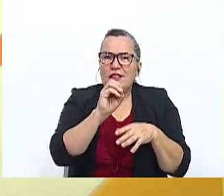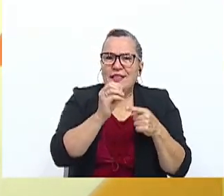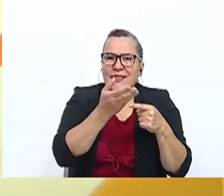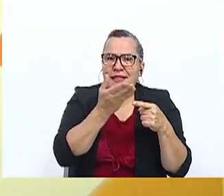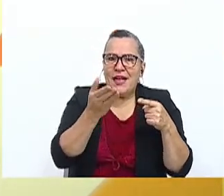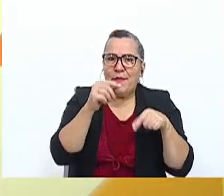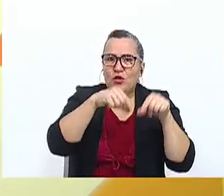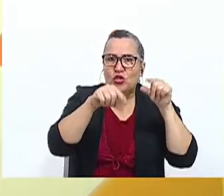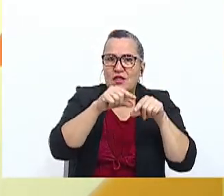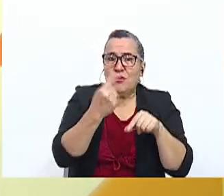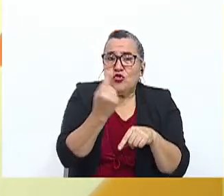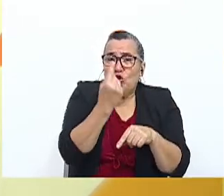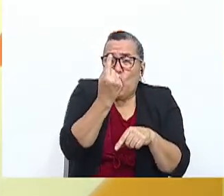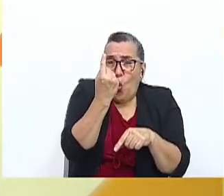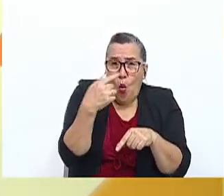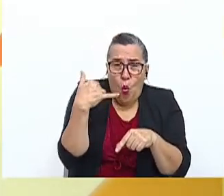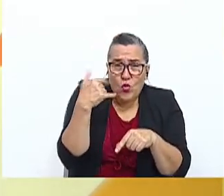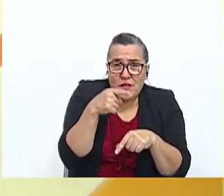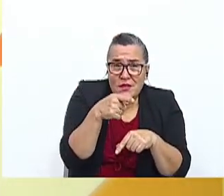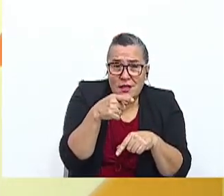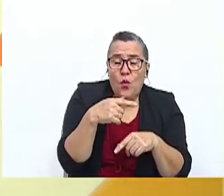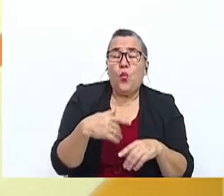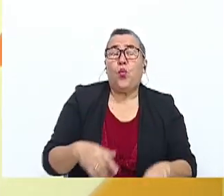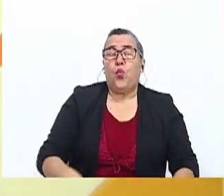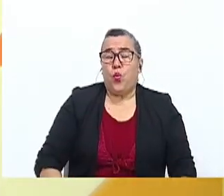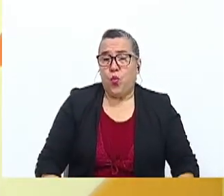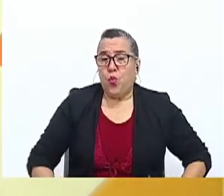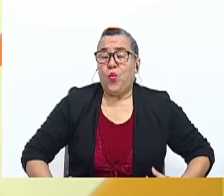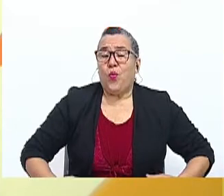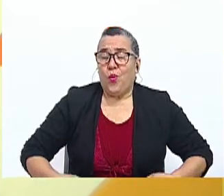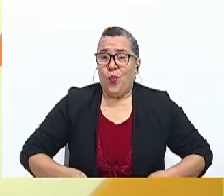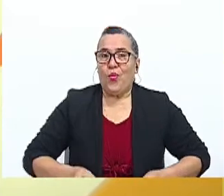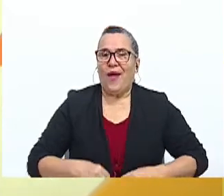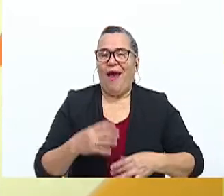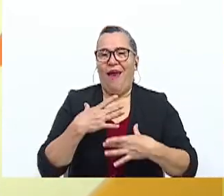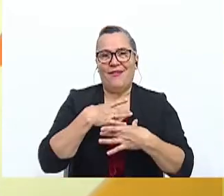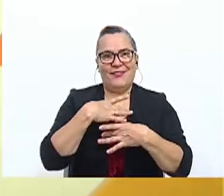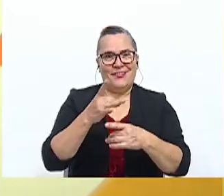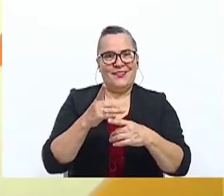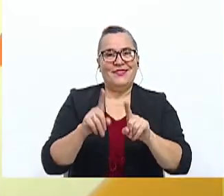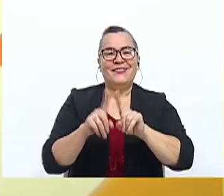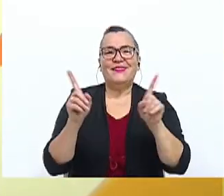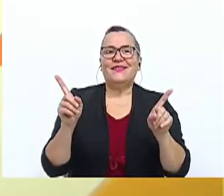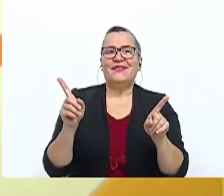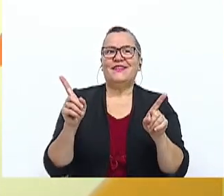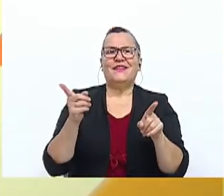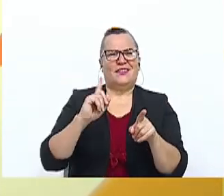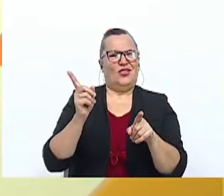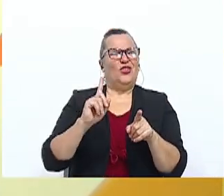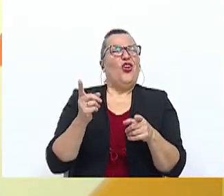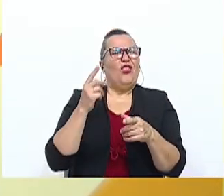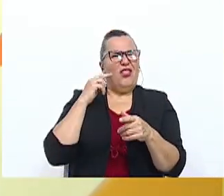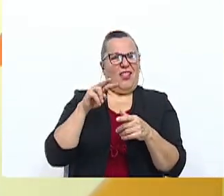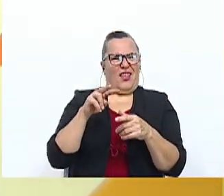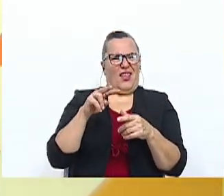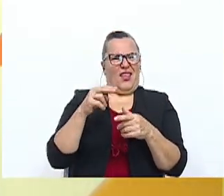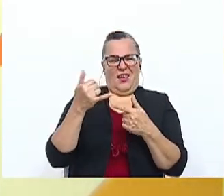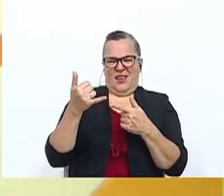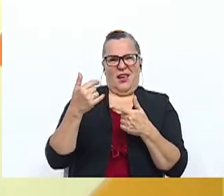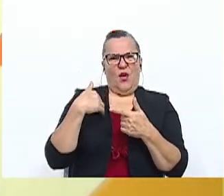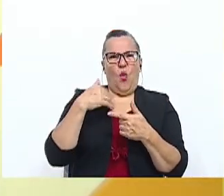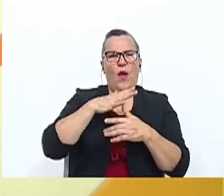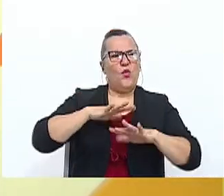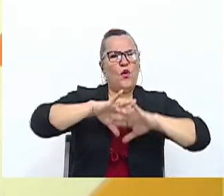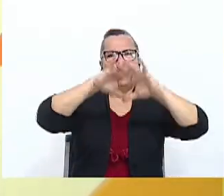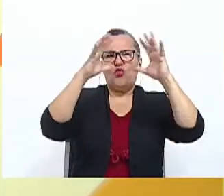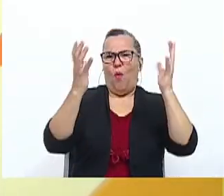elementos químicos en solo un teléfono celular? Muy interesante. Pero ¿a dónde están esos elementos químicos, por ejemplo, en nuestro